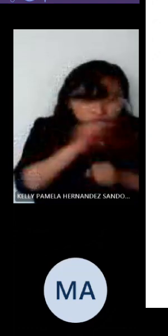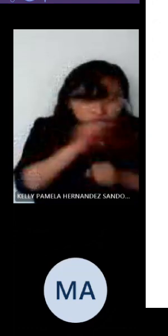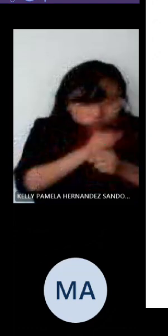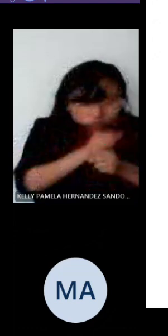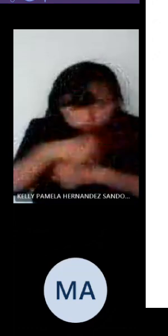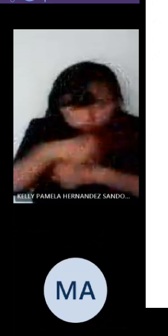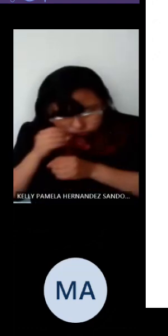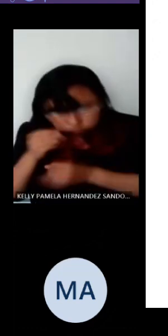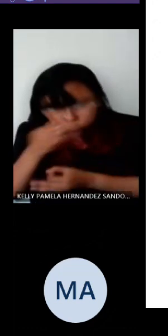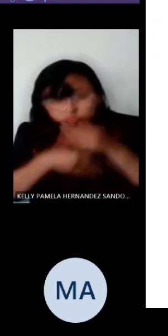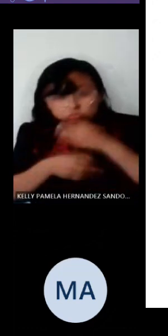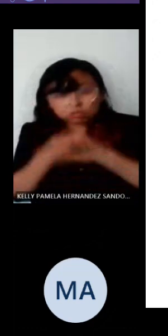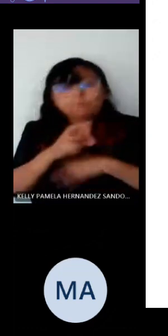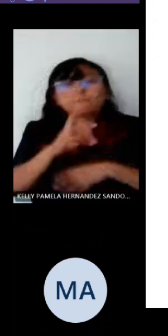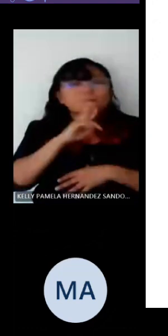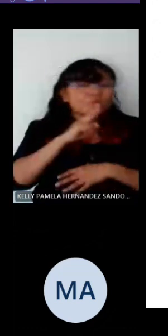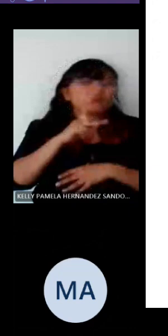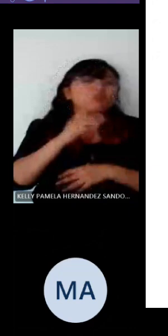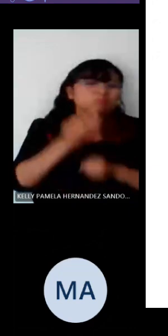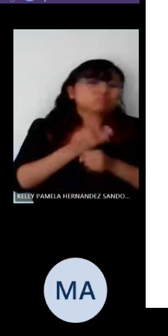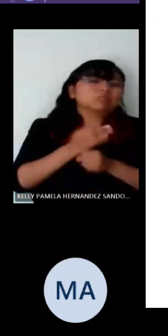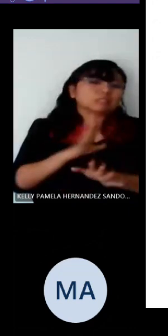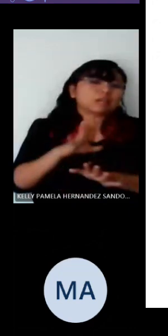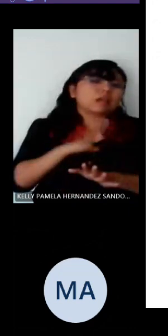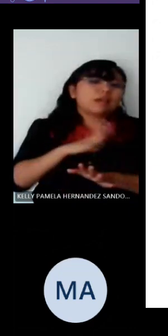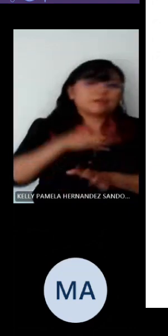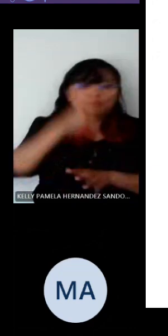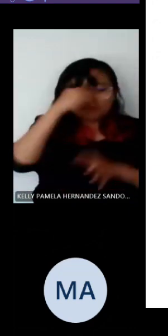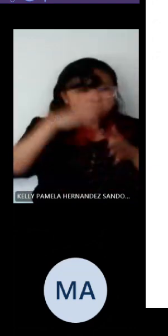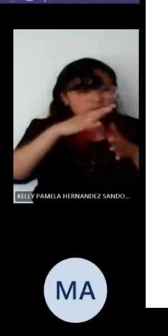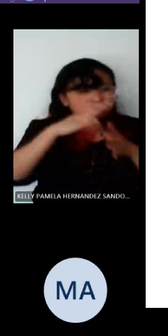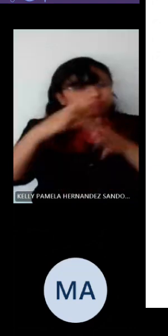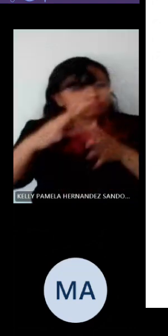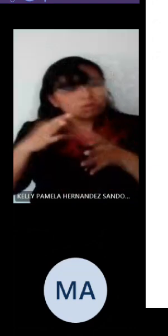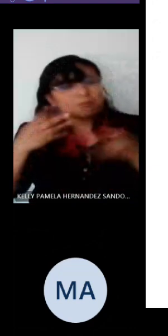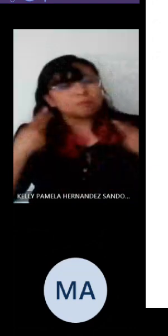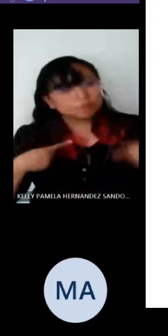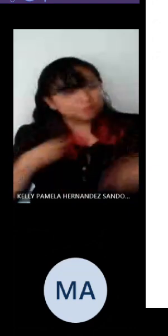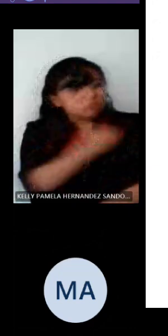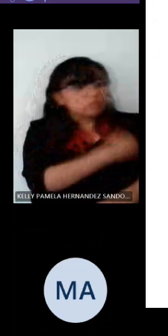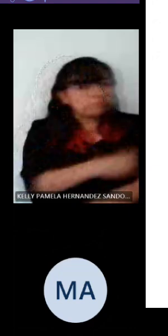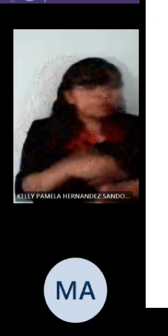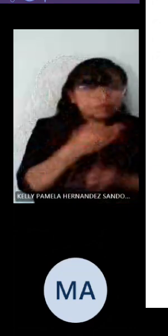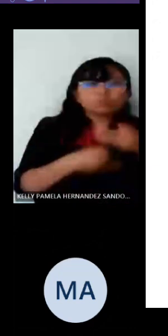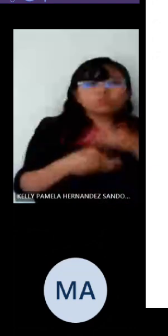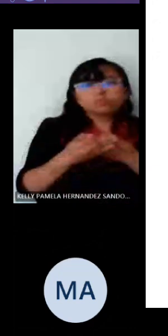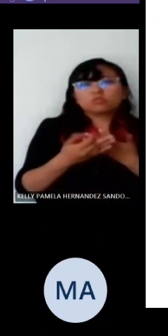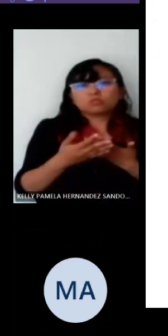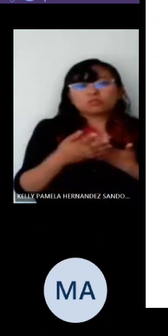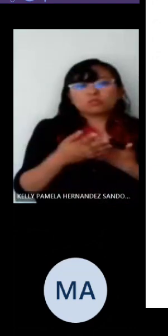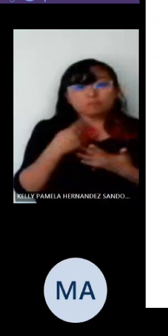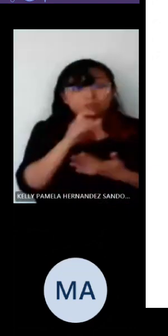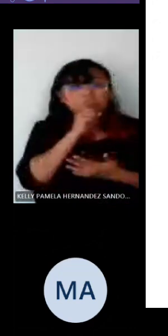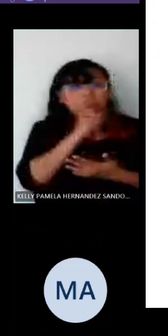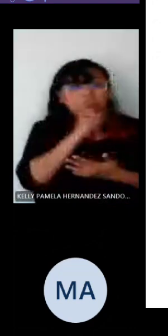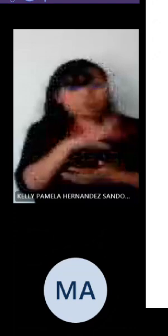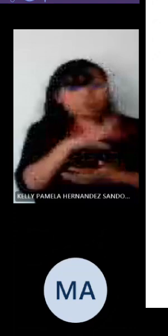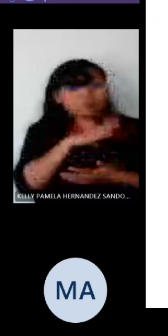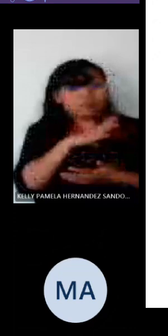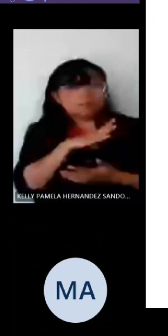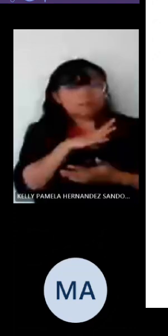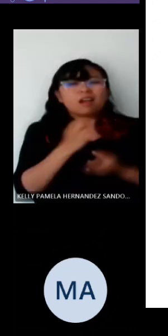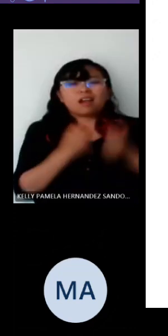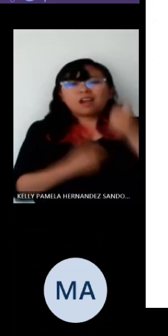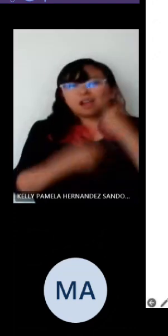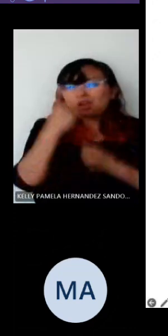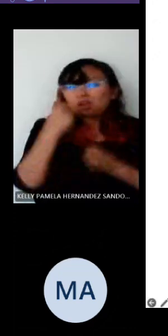mejores asesoramientos y manejos a este tipo de pacientes. Pero como se dan cuenta, también tuvimos pacientes que eran inconclusos, en